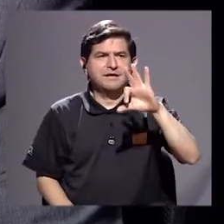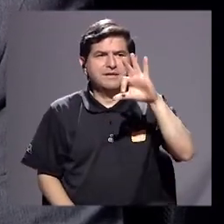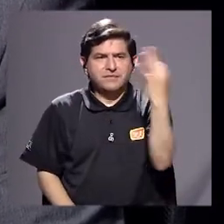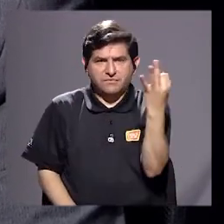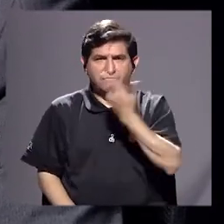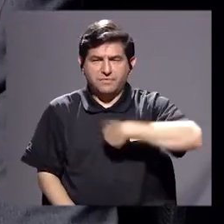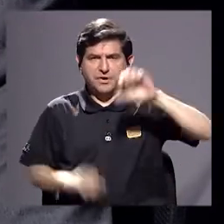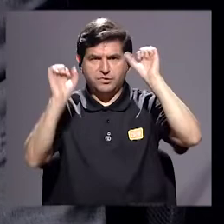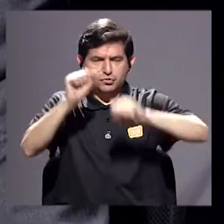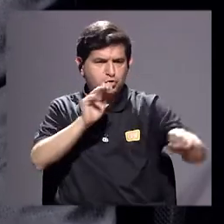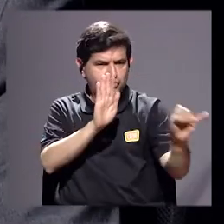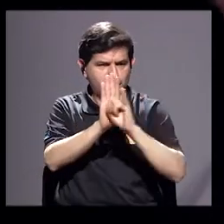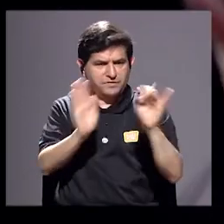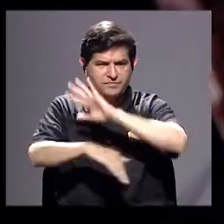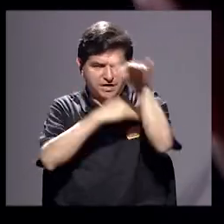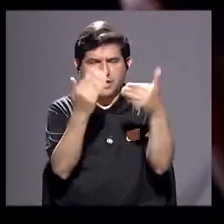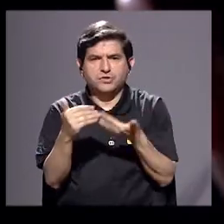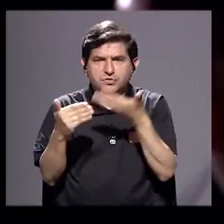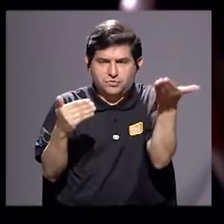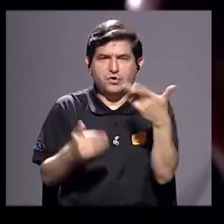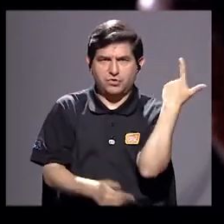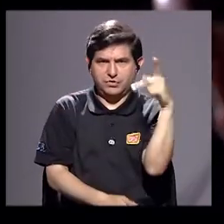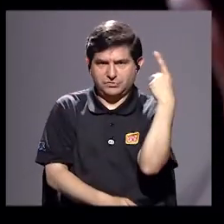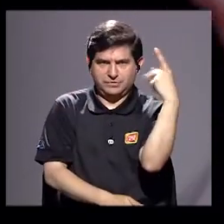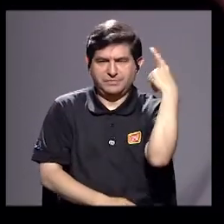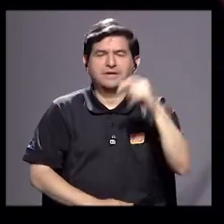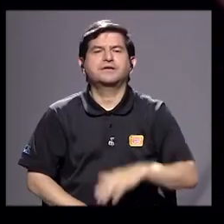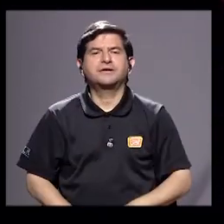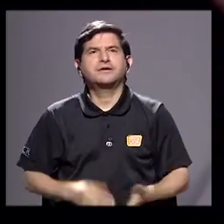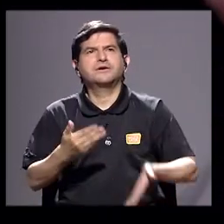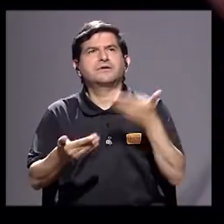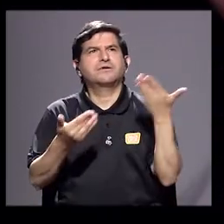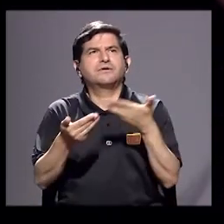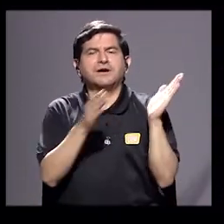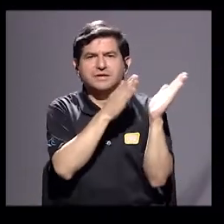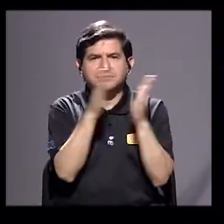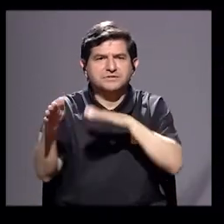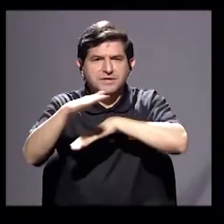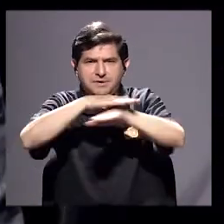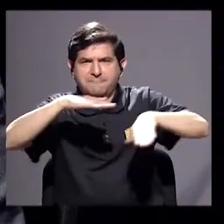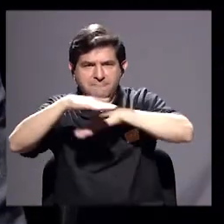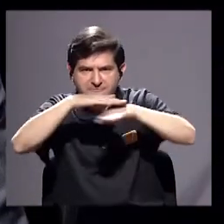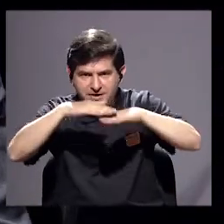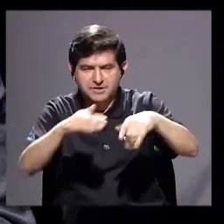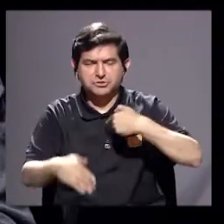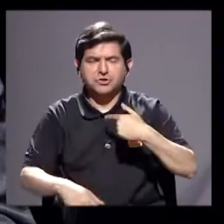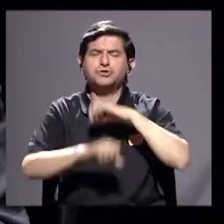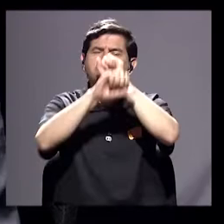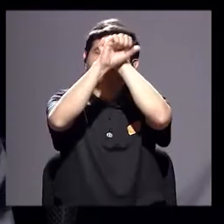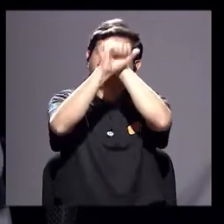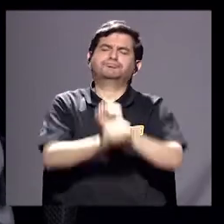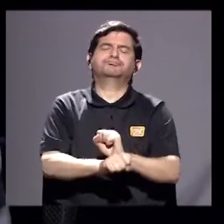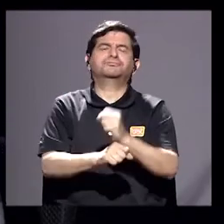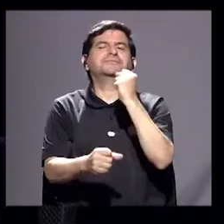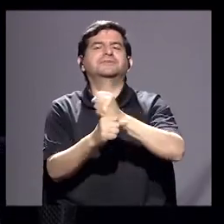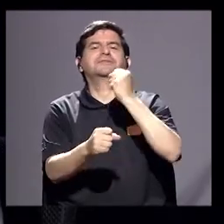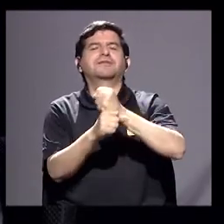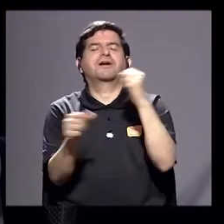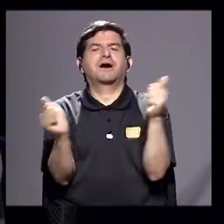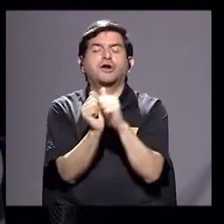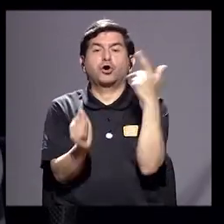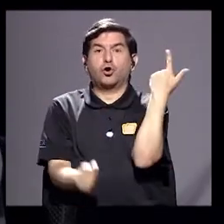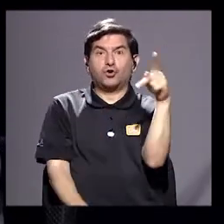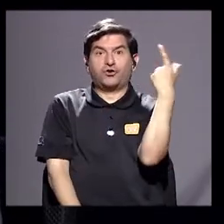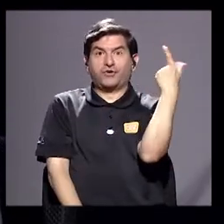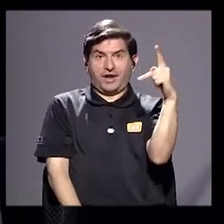que podamos identificar todos esos factores del riesgo entonces casi que desde la formación básica me ha acostumbrado a trabajar con el riesgo